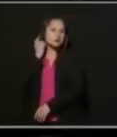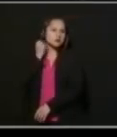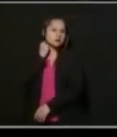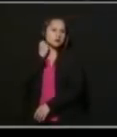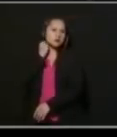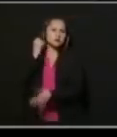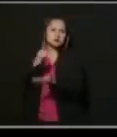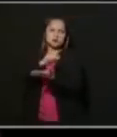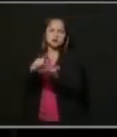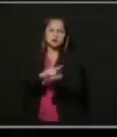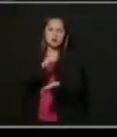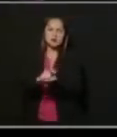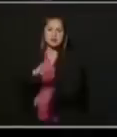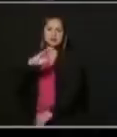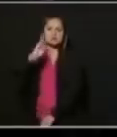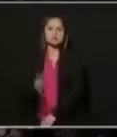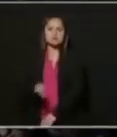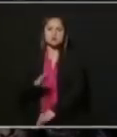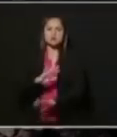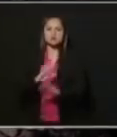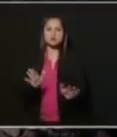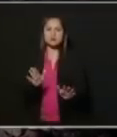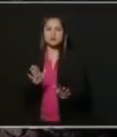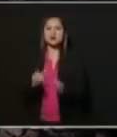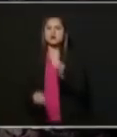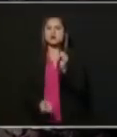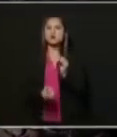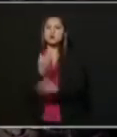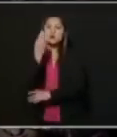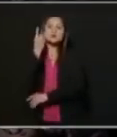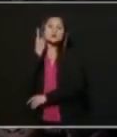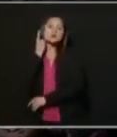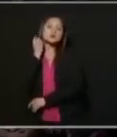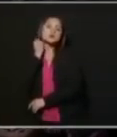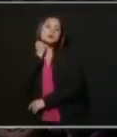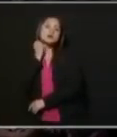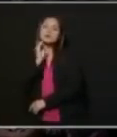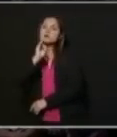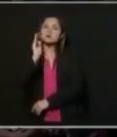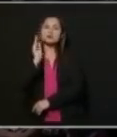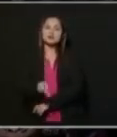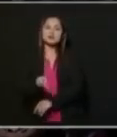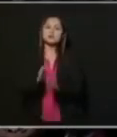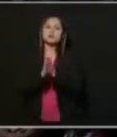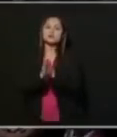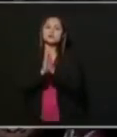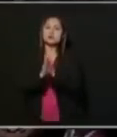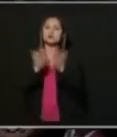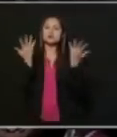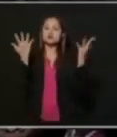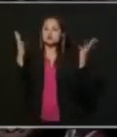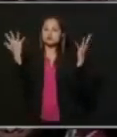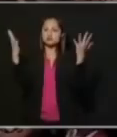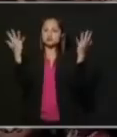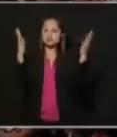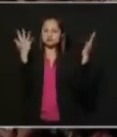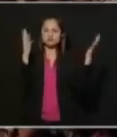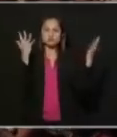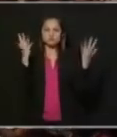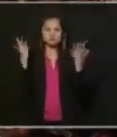entraron, los nuevos legisladores, un aplauso para ellos.